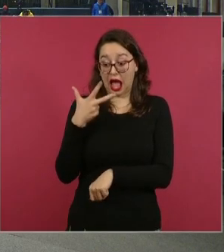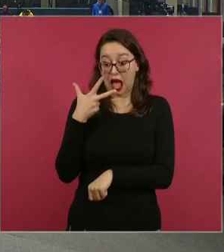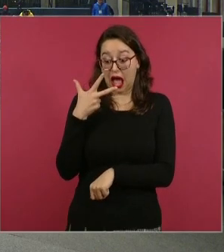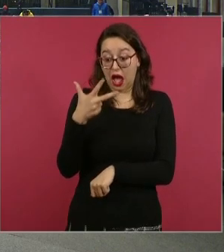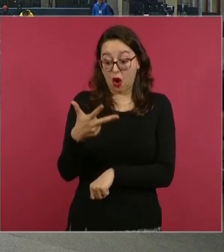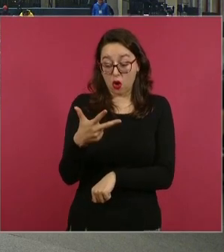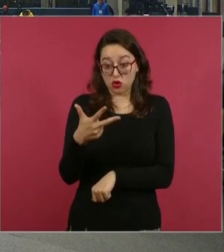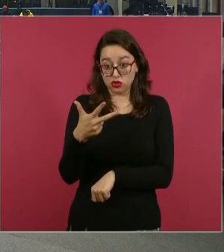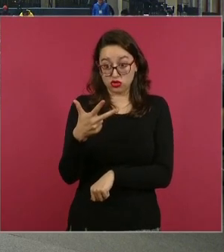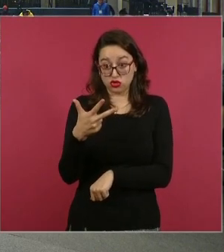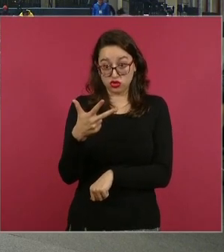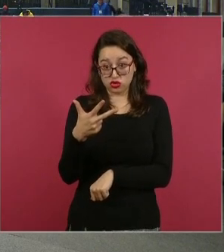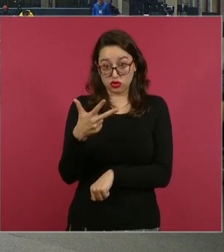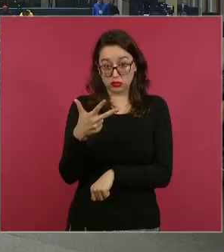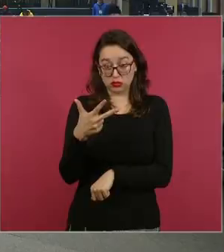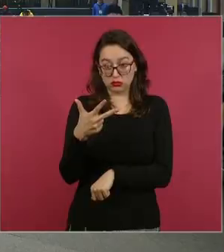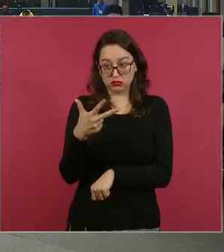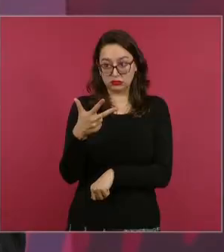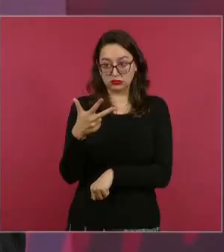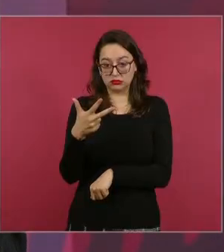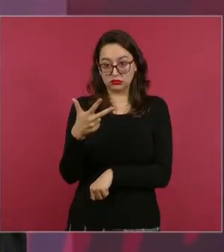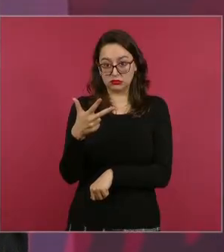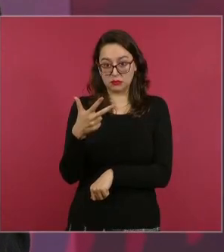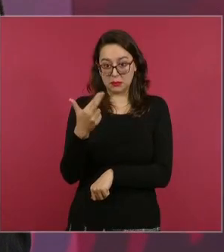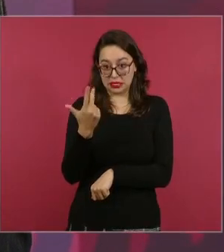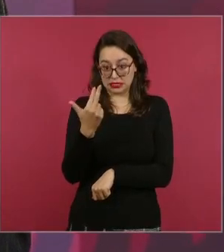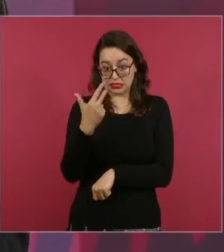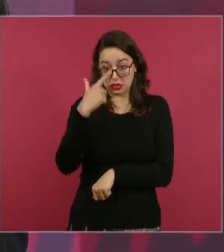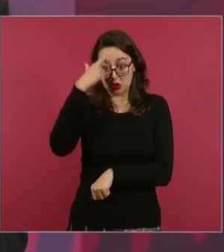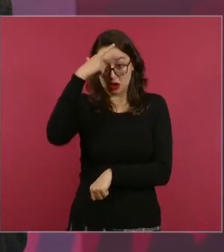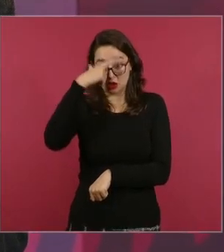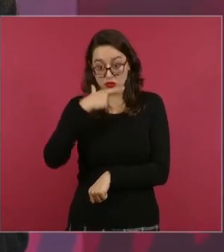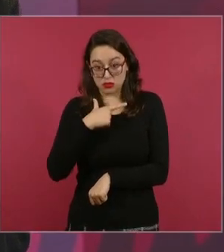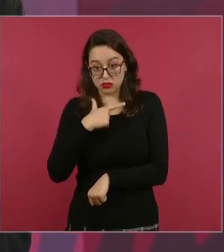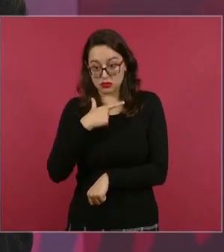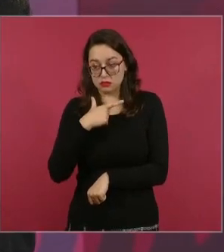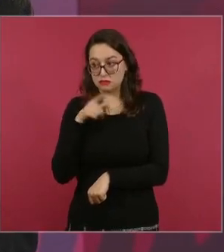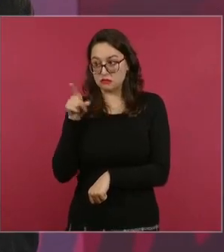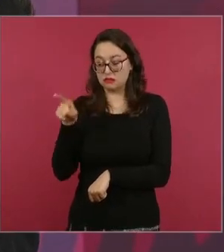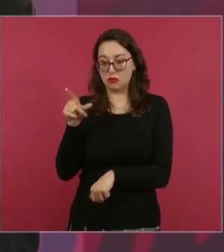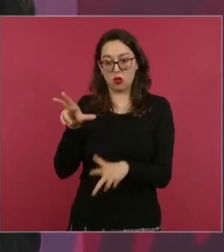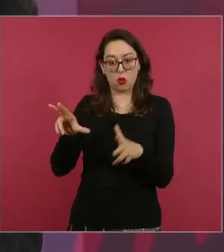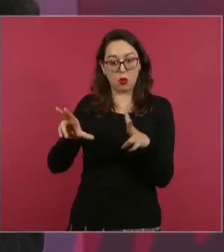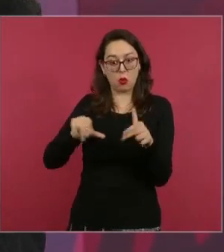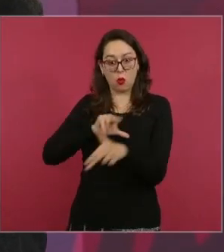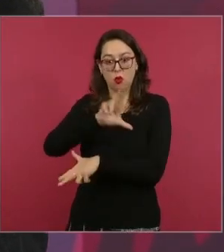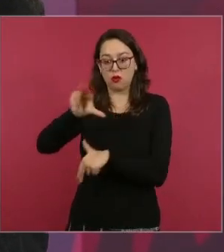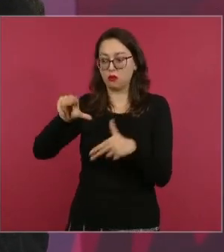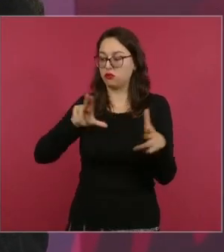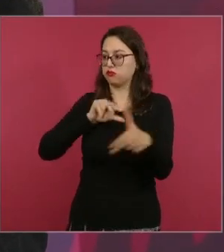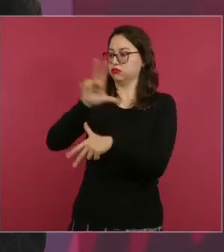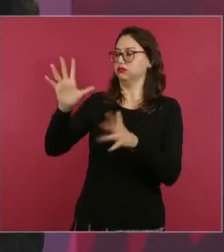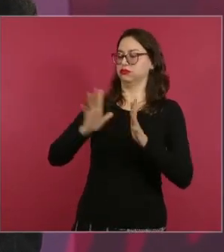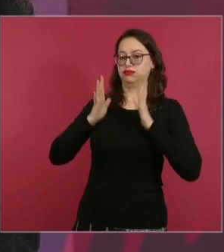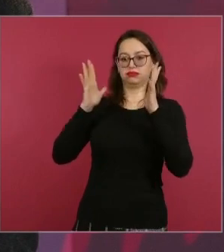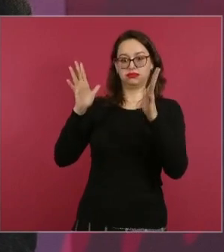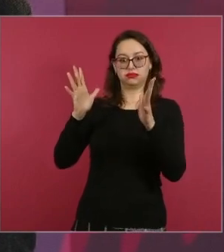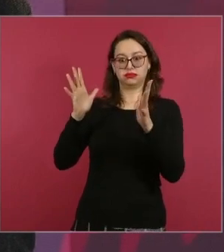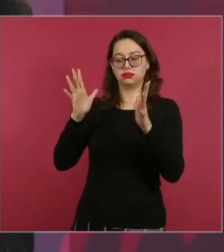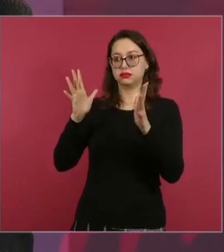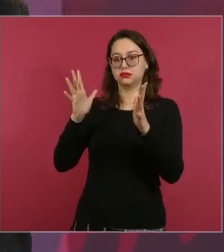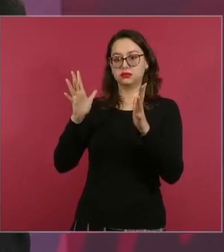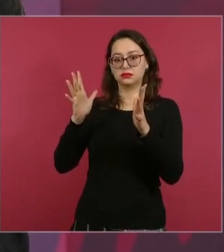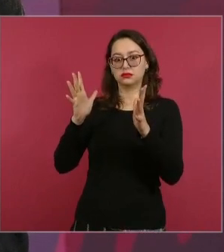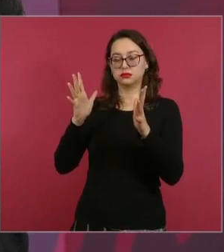iba a tocar tocaba tierra que iba a llegar y la la la equivocación